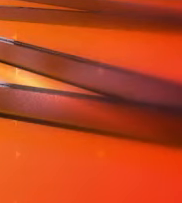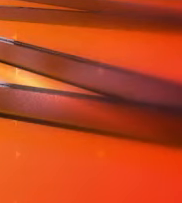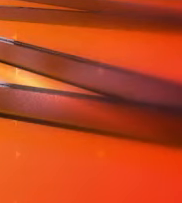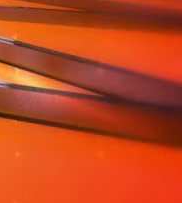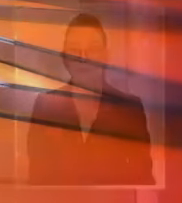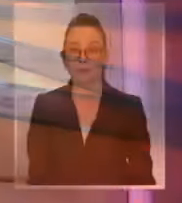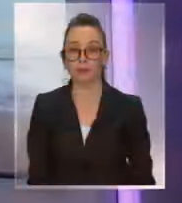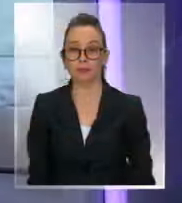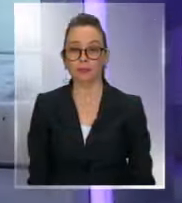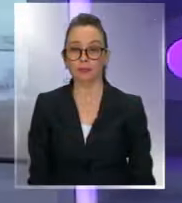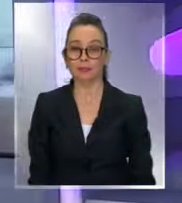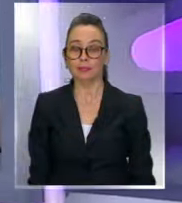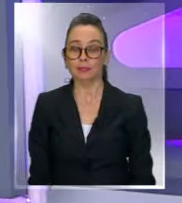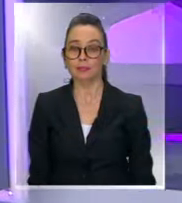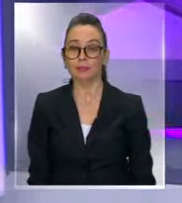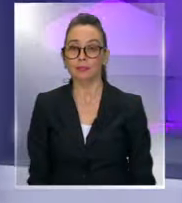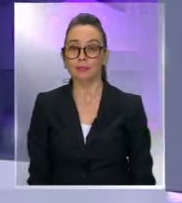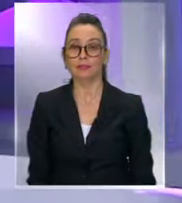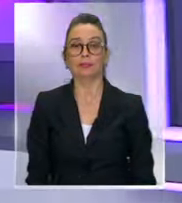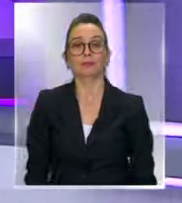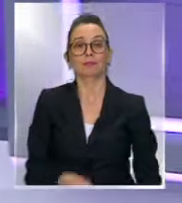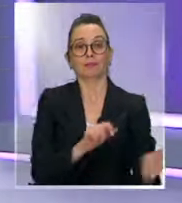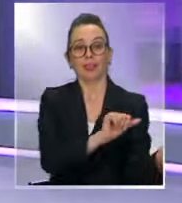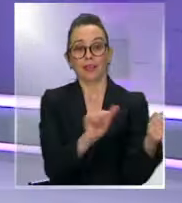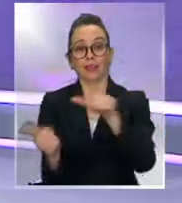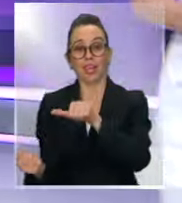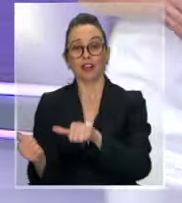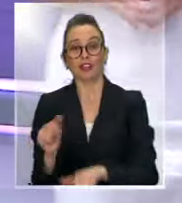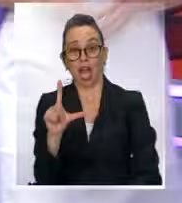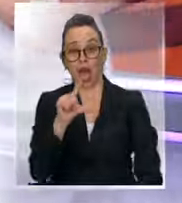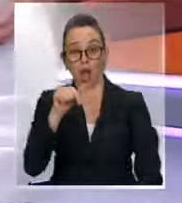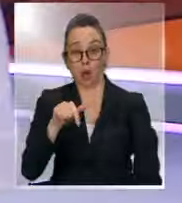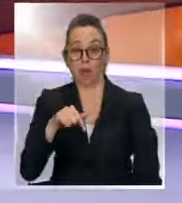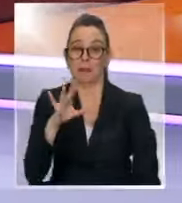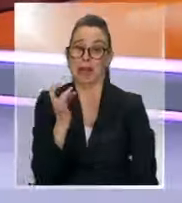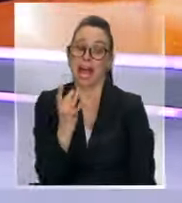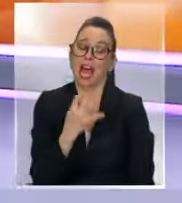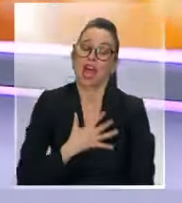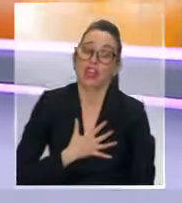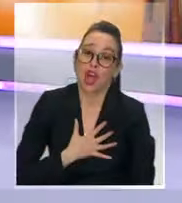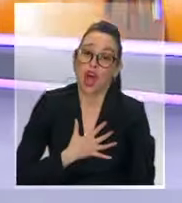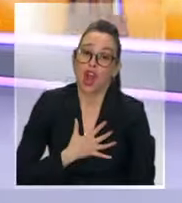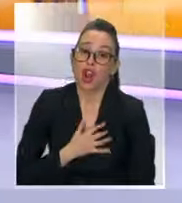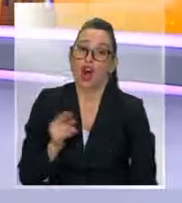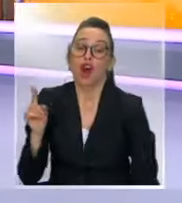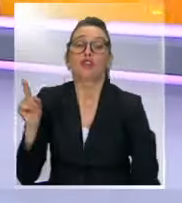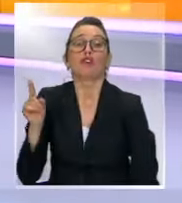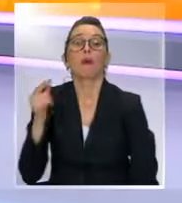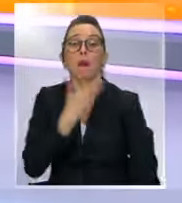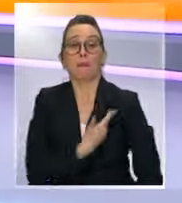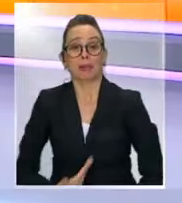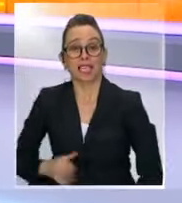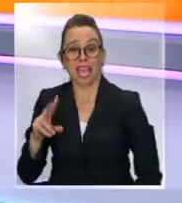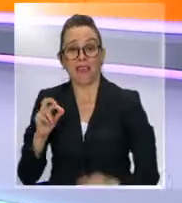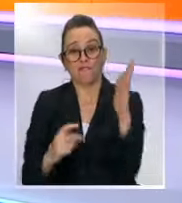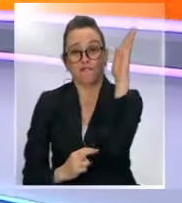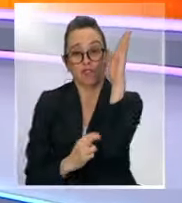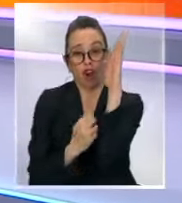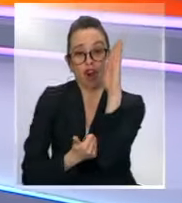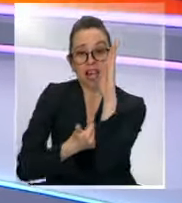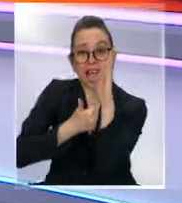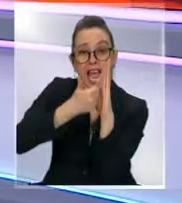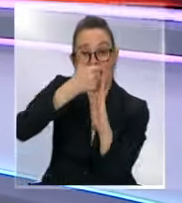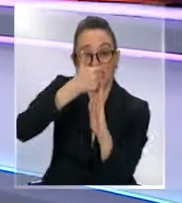reportajes. Bien, la derrota de este lunes debe ser una de las más dolorosas en la carrera de Evo Morales. El presidente boliviano ha utilizado